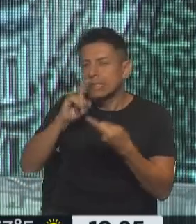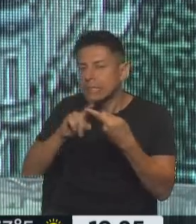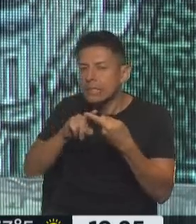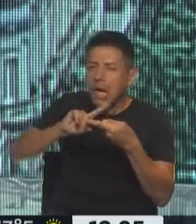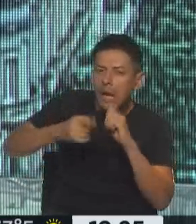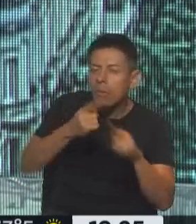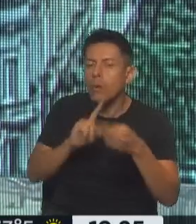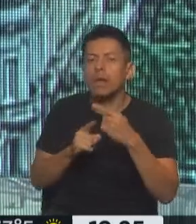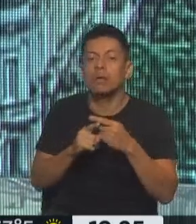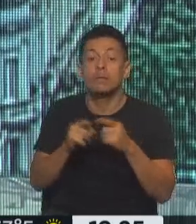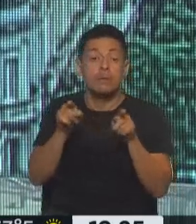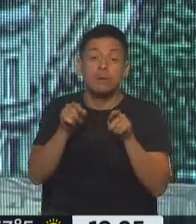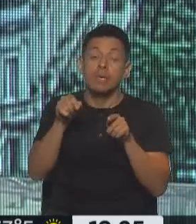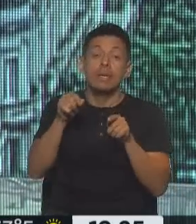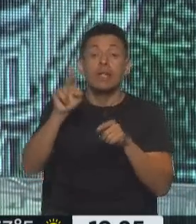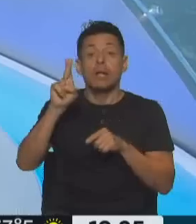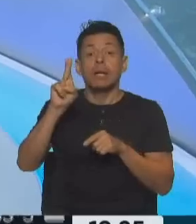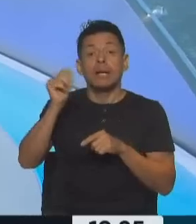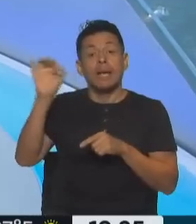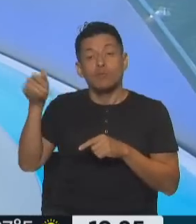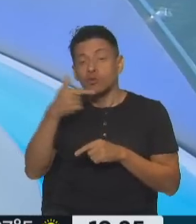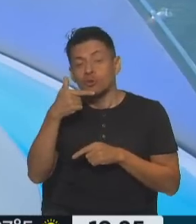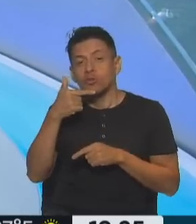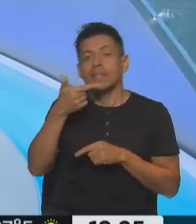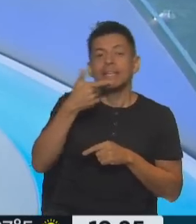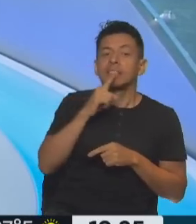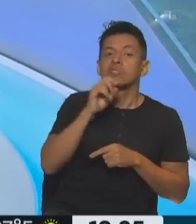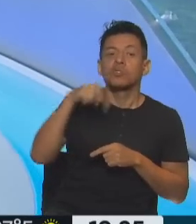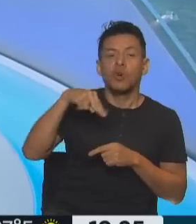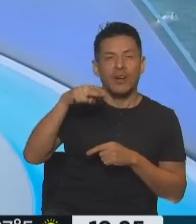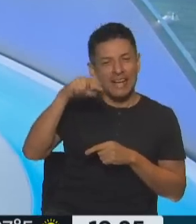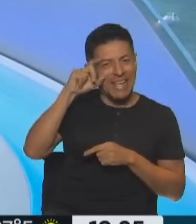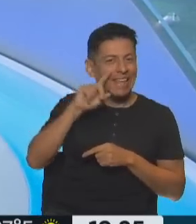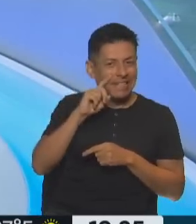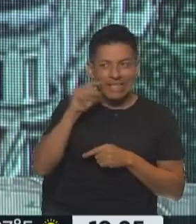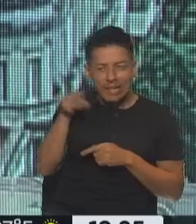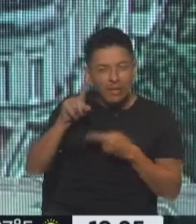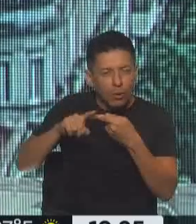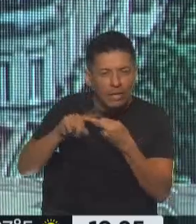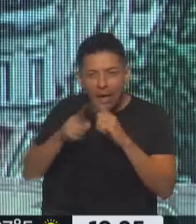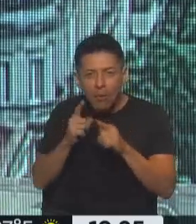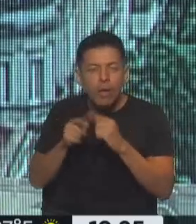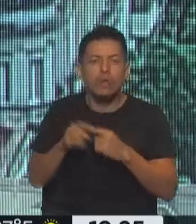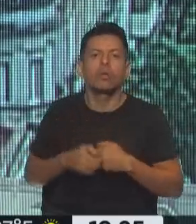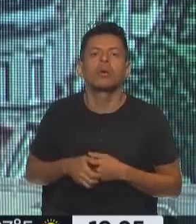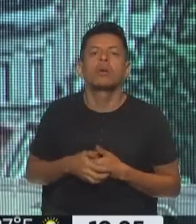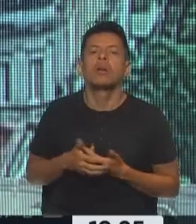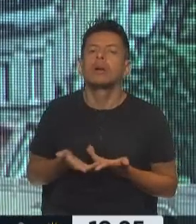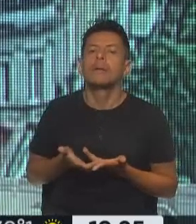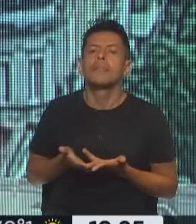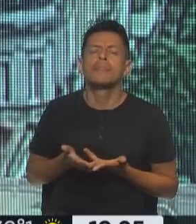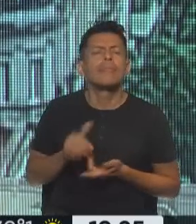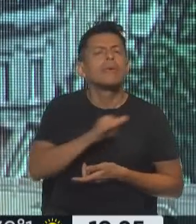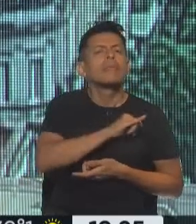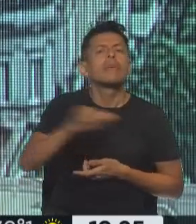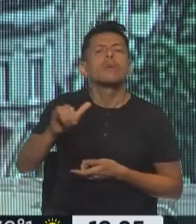El juez Ramos y el fiscal Stornelli. O sea, ¿quién denuncia? A ver, esto es lo increíble.